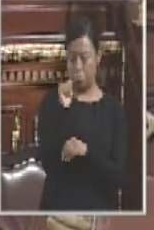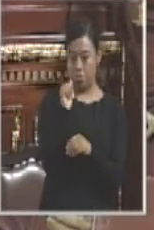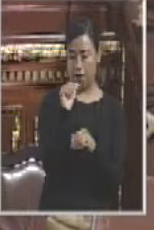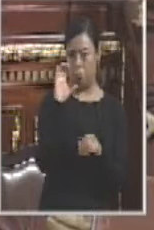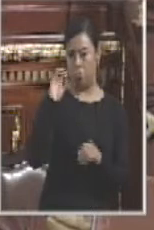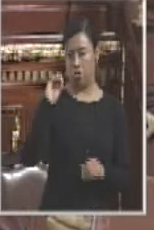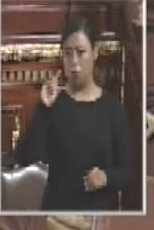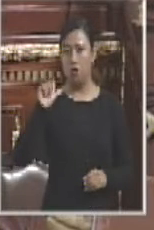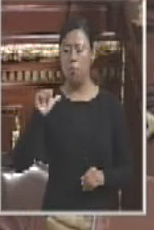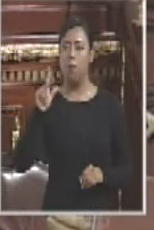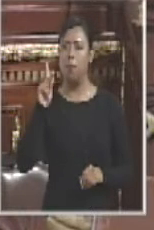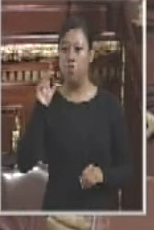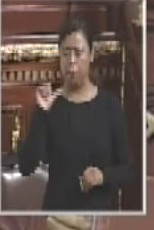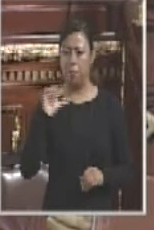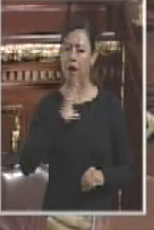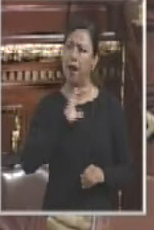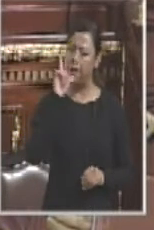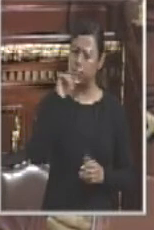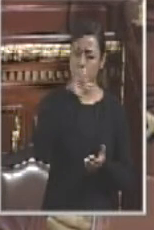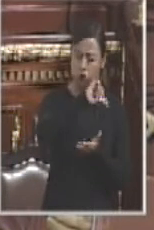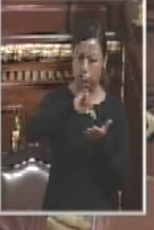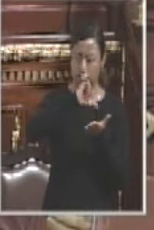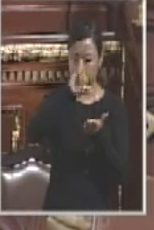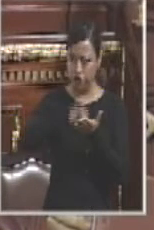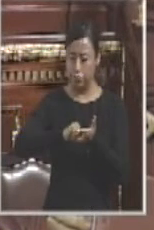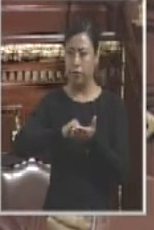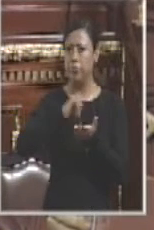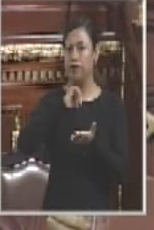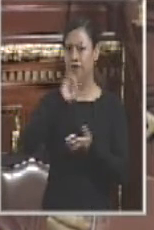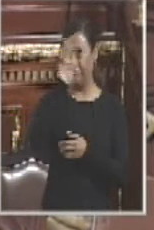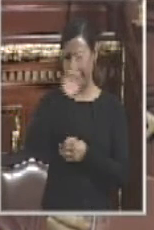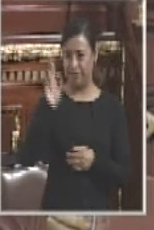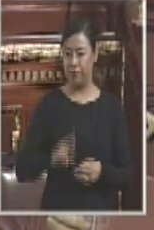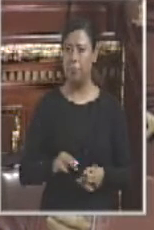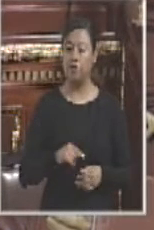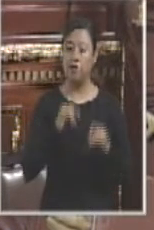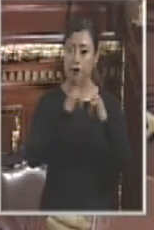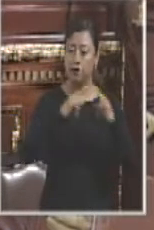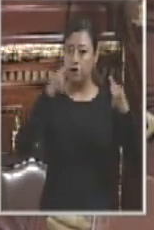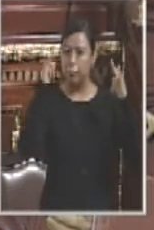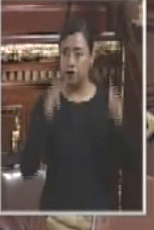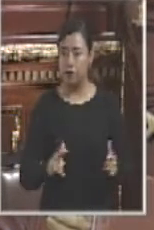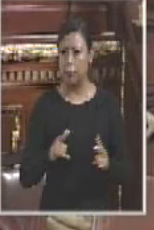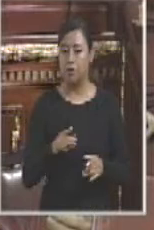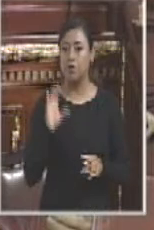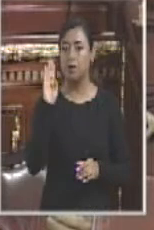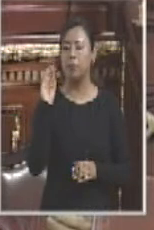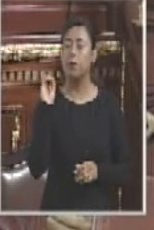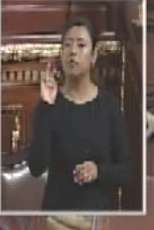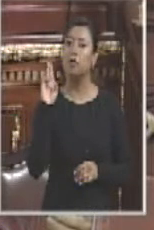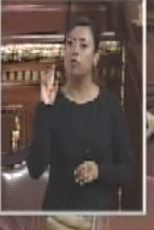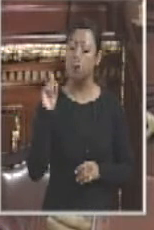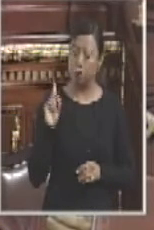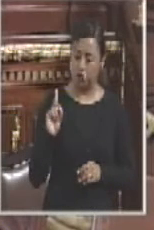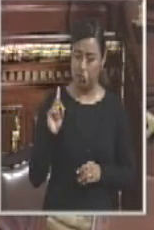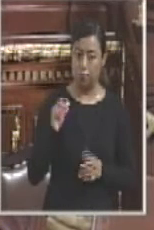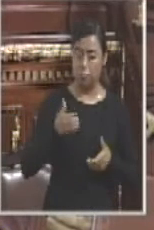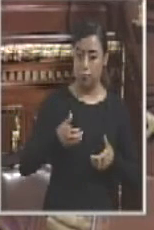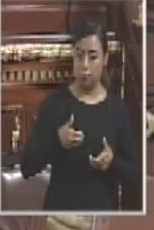donde diversas familias han establecido en un campamento en el borde de Canal Nacional, fueron